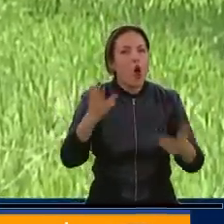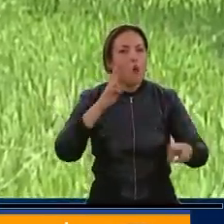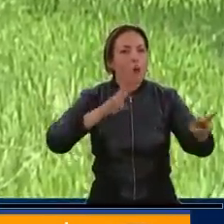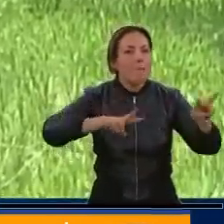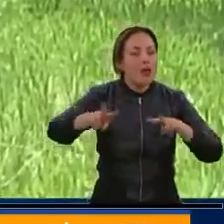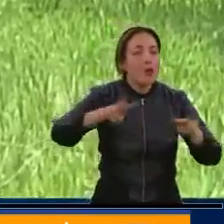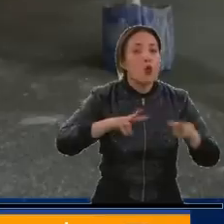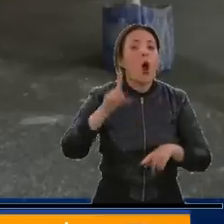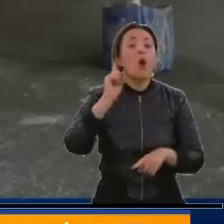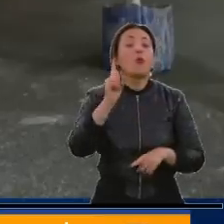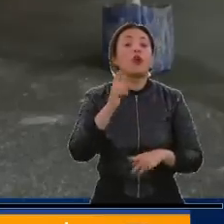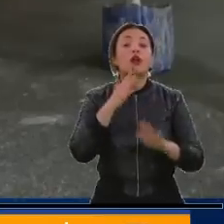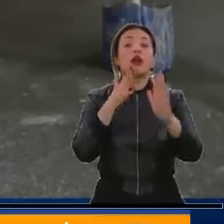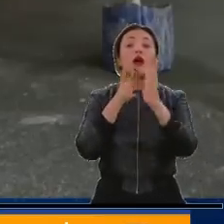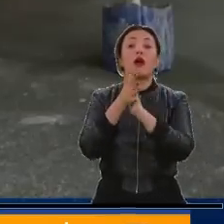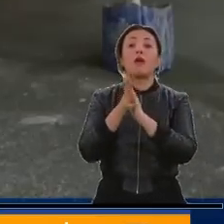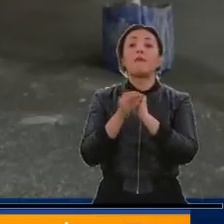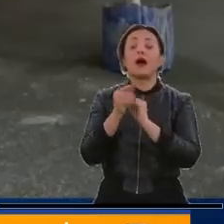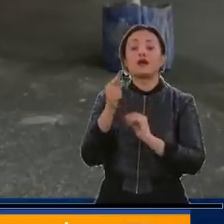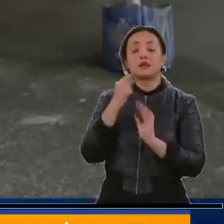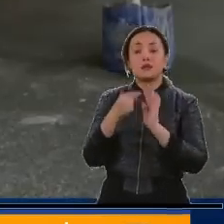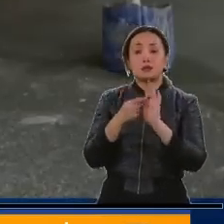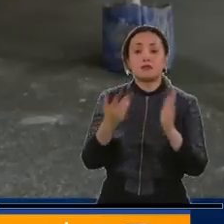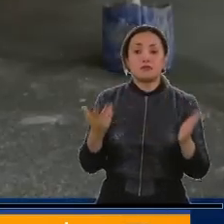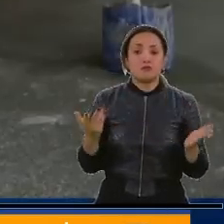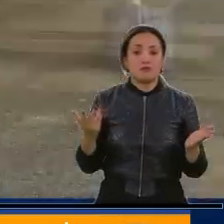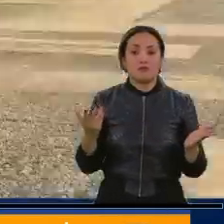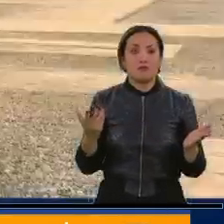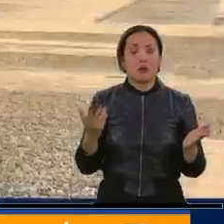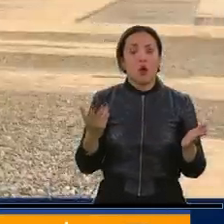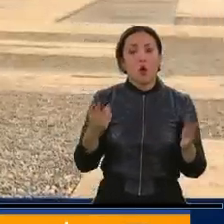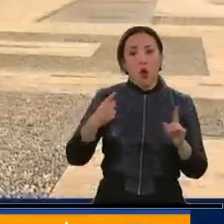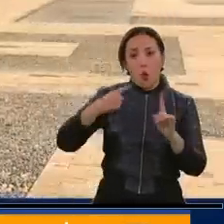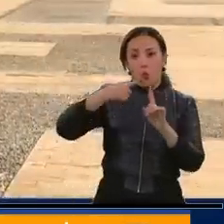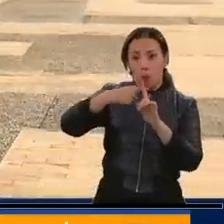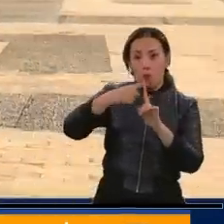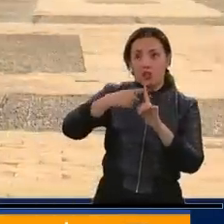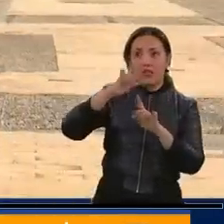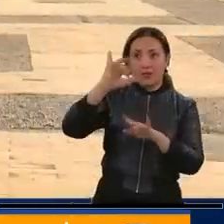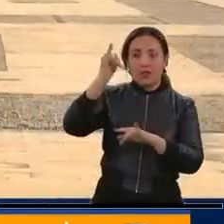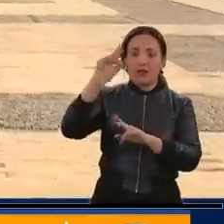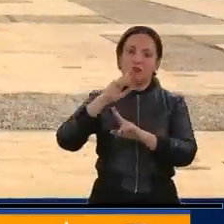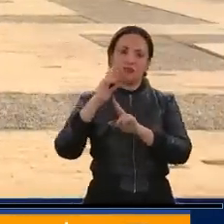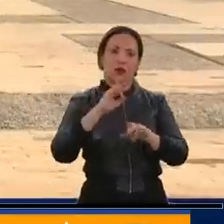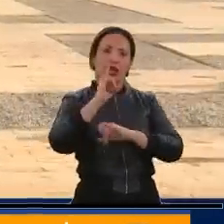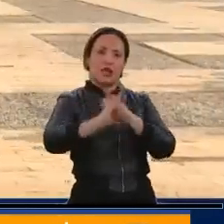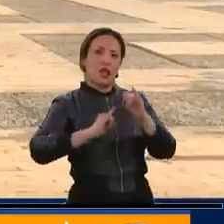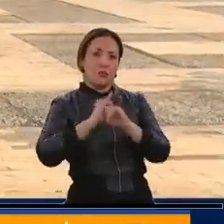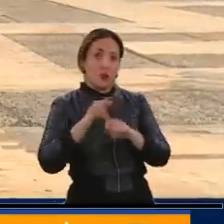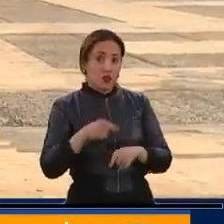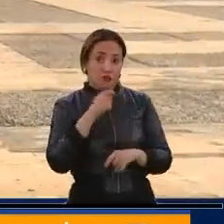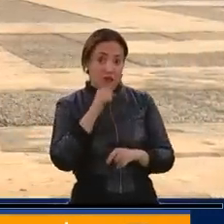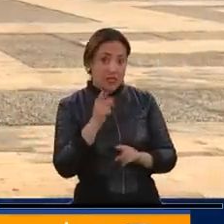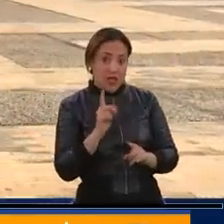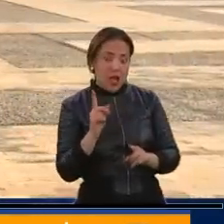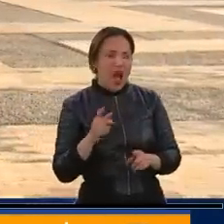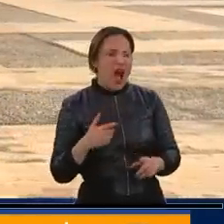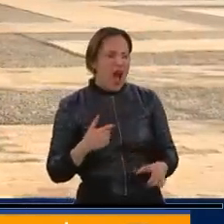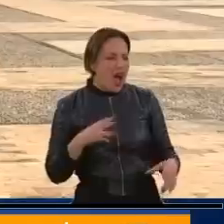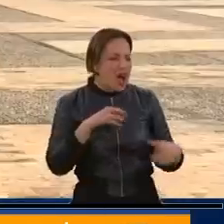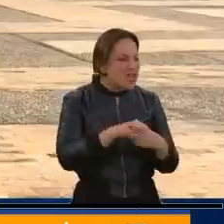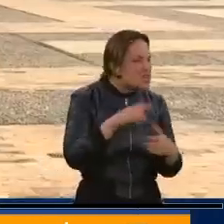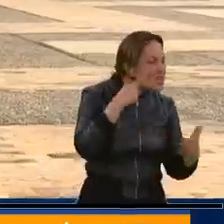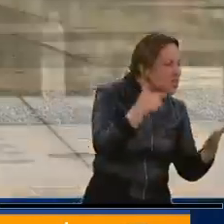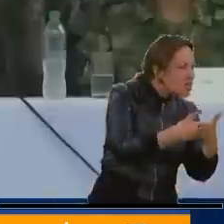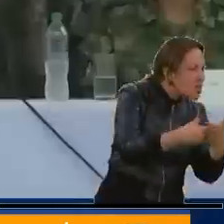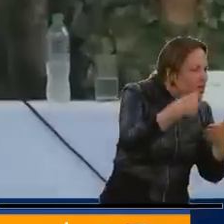porque hubo una manifestación además claro. Positiva de la comunidad internacional. Eso no es fácil decir, claro. Oiga, nos vamos a meter a verificar un